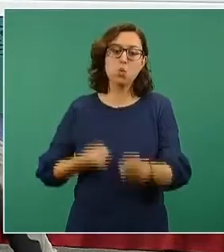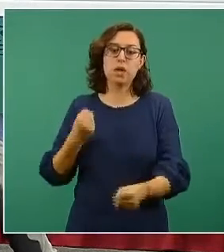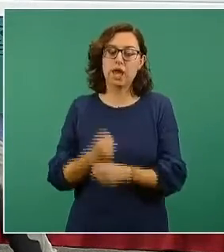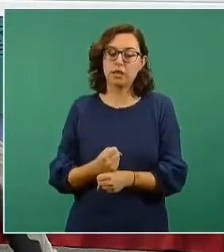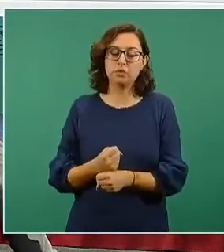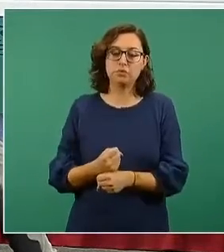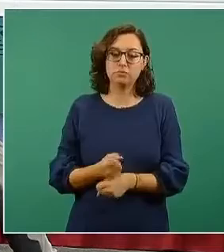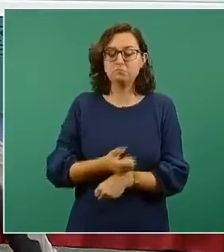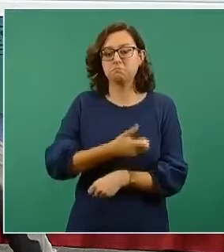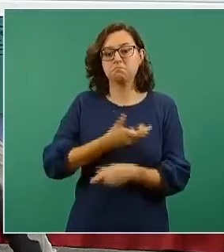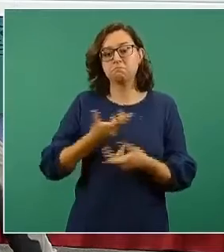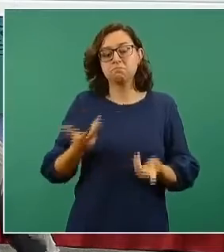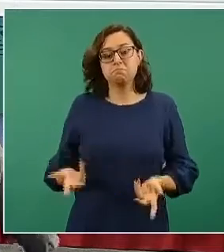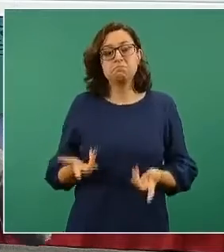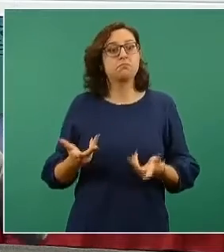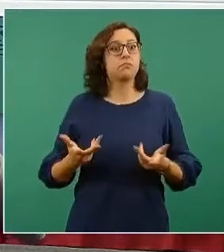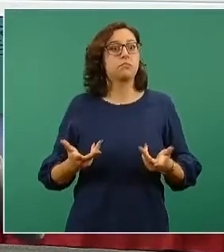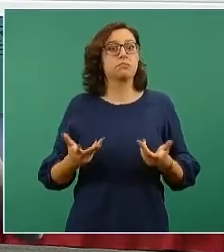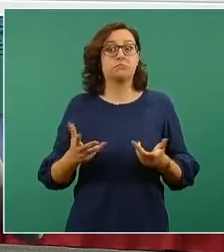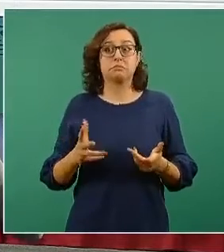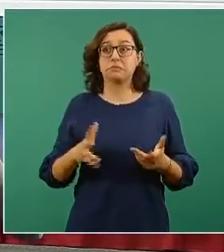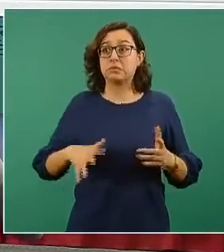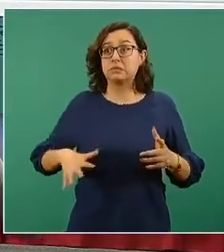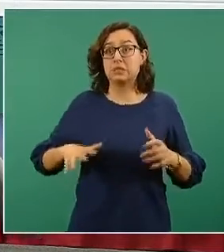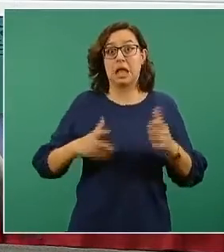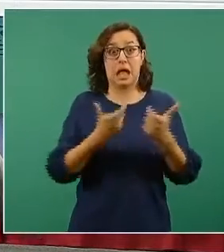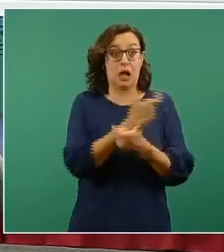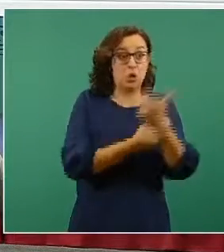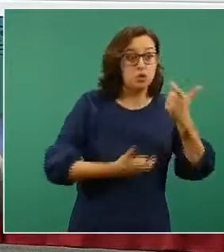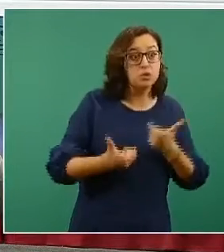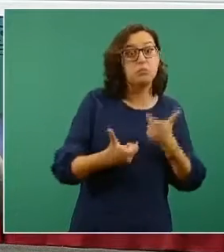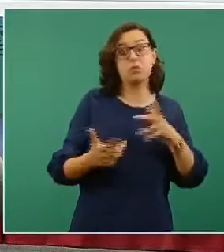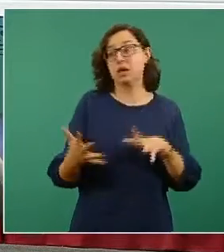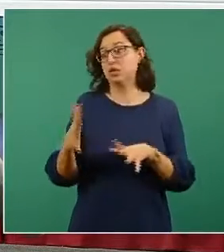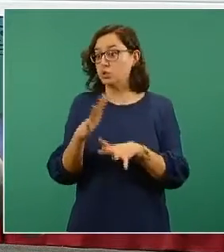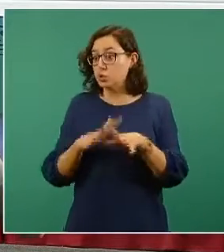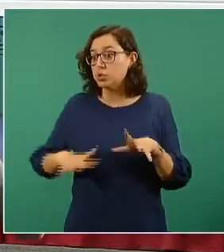perturbado notoriamente la vida pública en lo económico, en lo